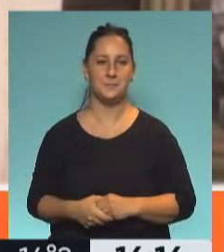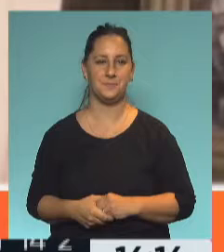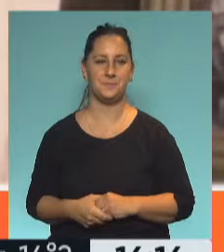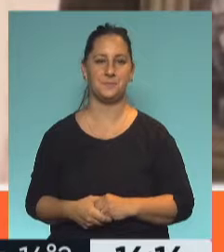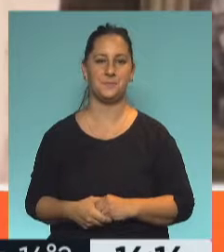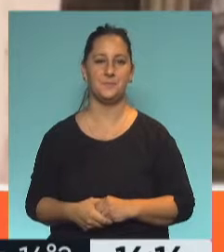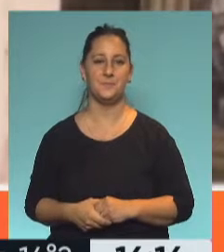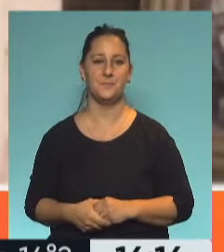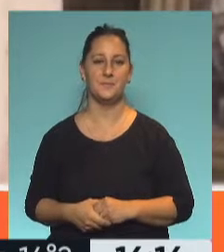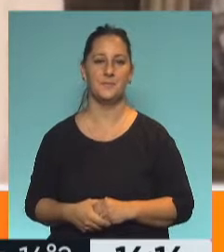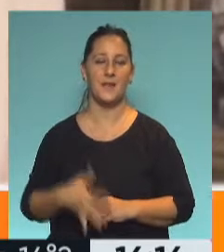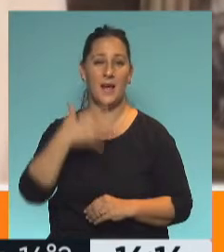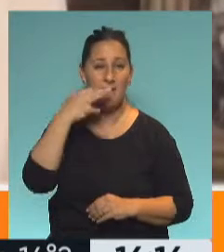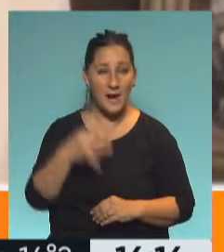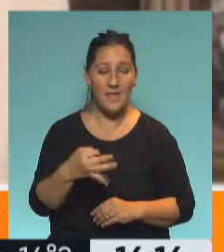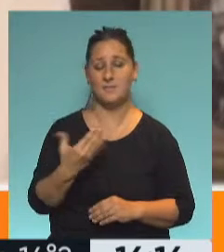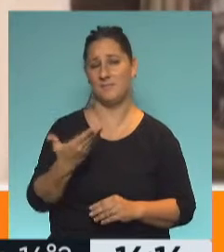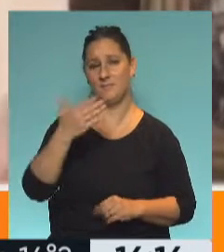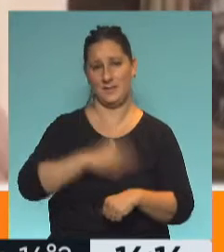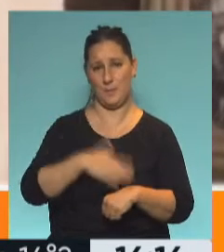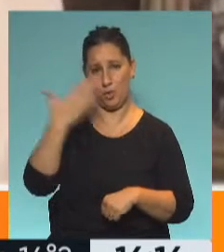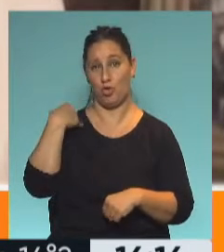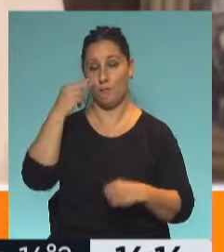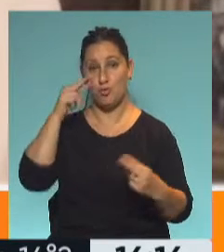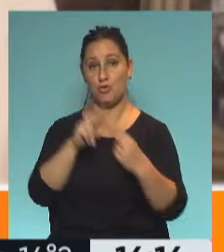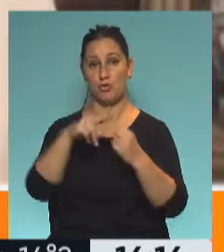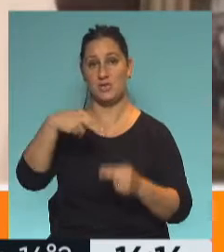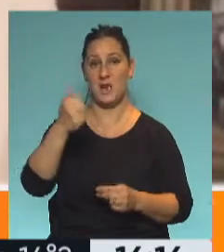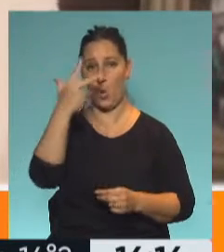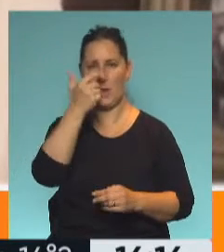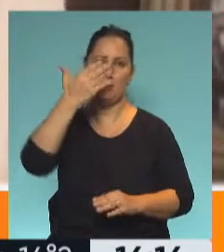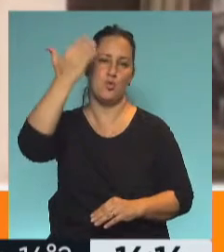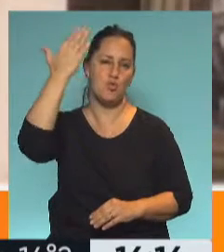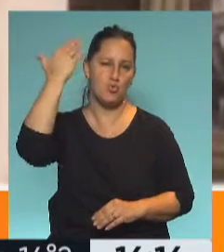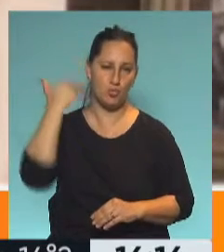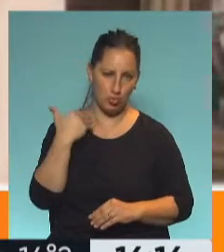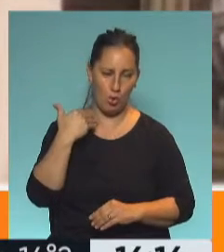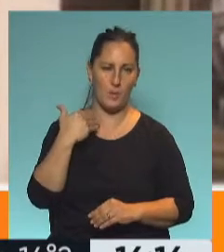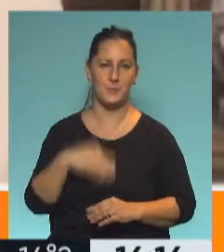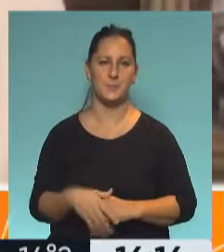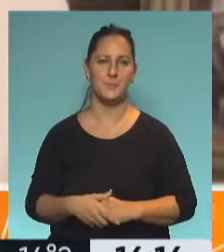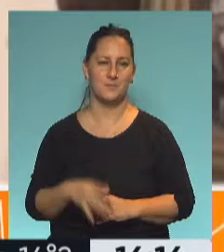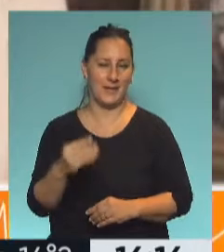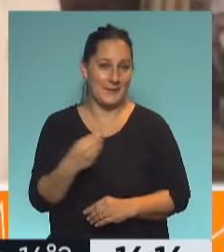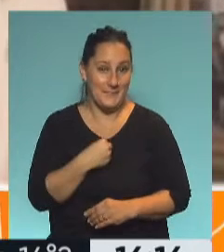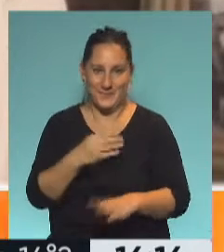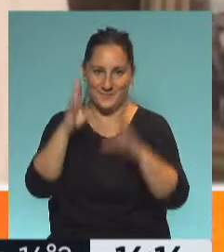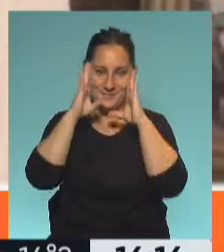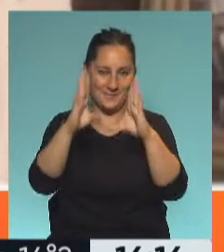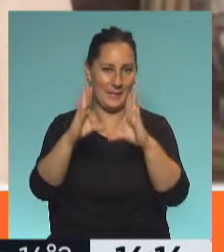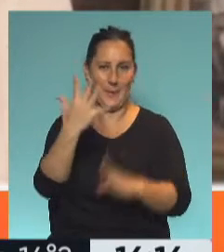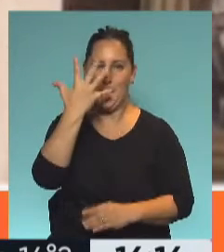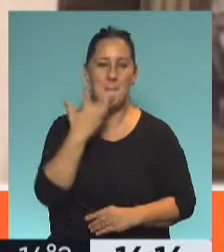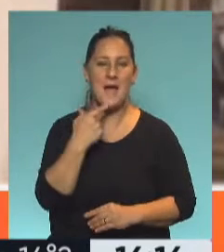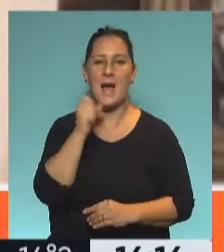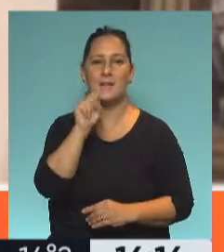Bueno, la realidad es que hace un tiempo atrás, yo lo conocí a Nahuel desde hace mucho tiempo y siempre fui fan absoluta de